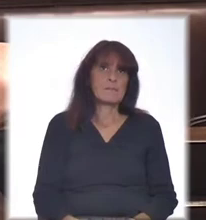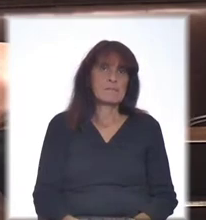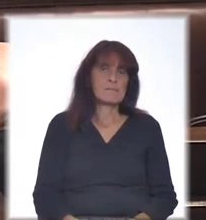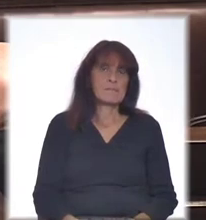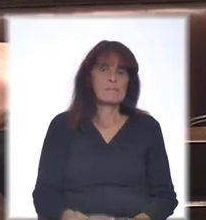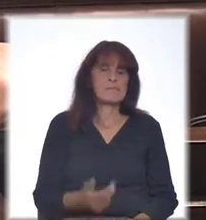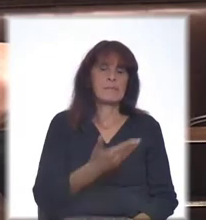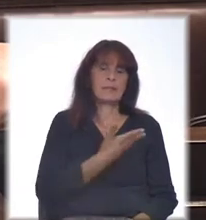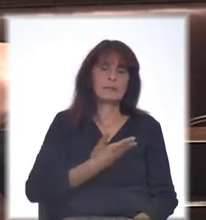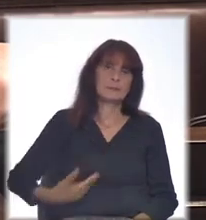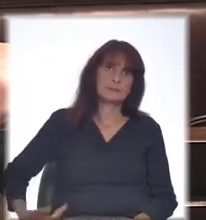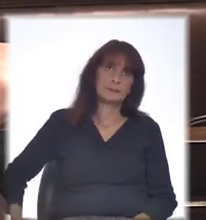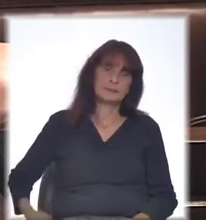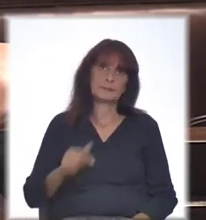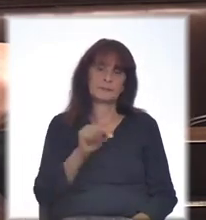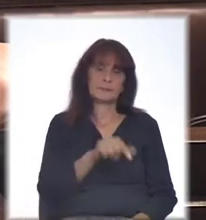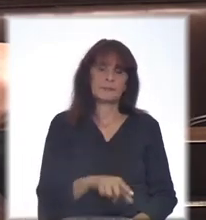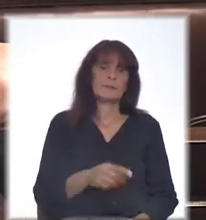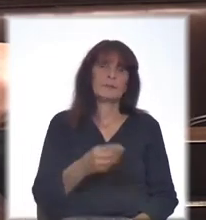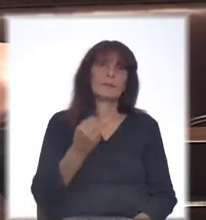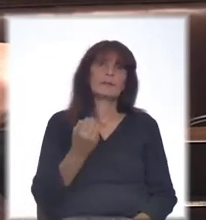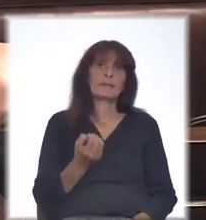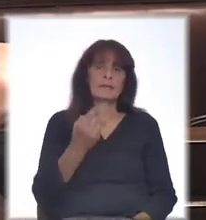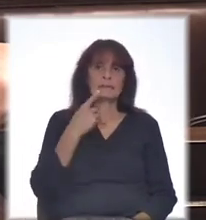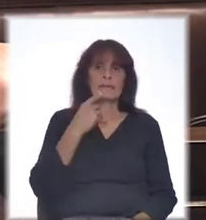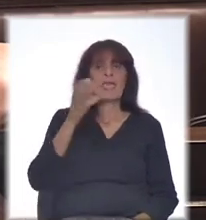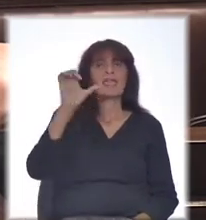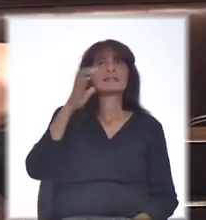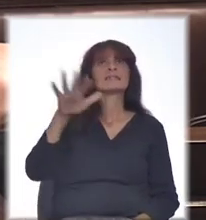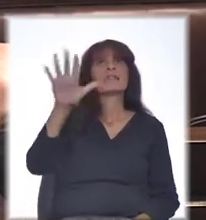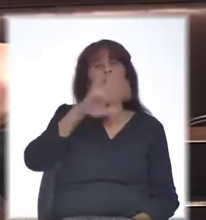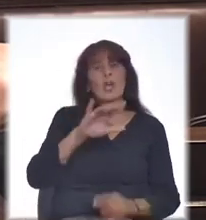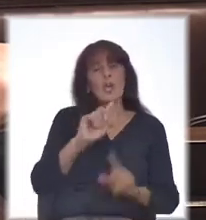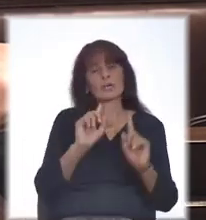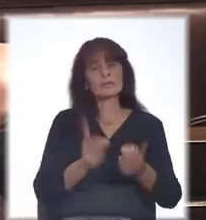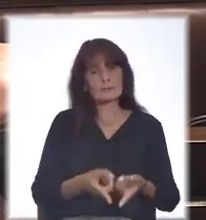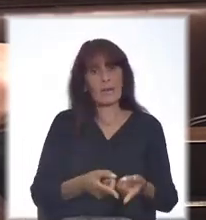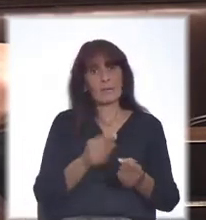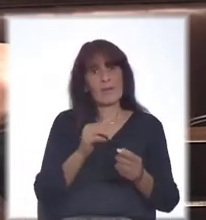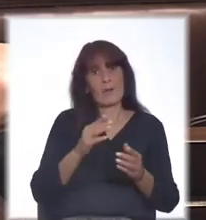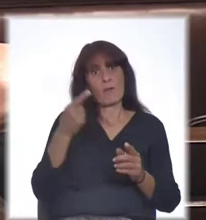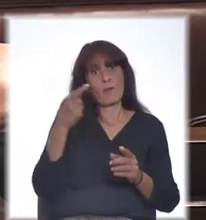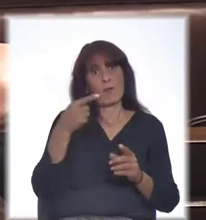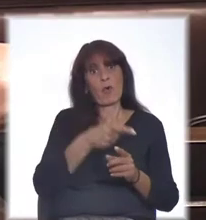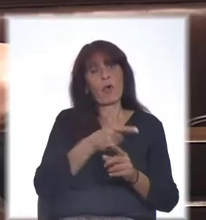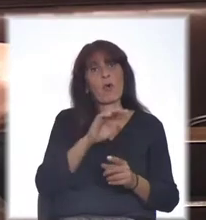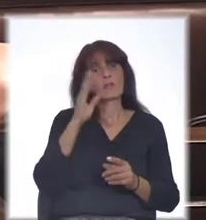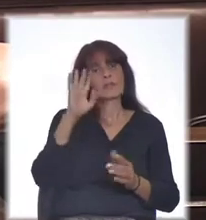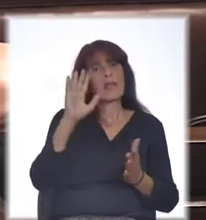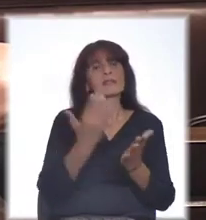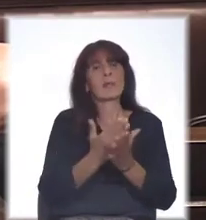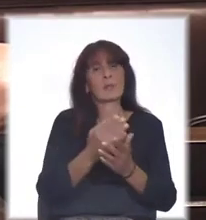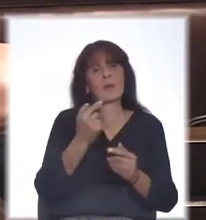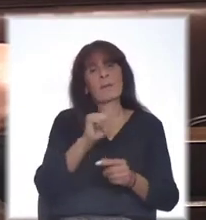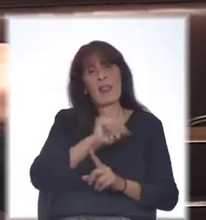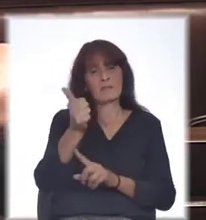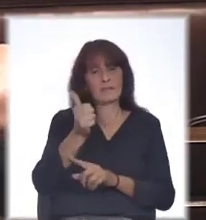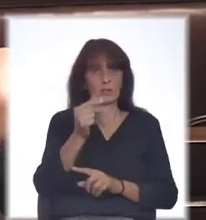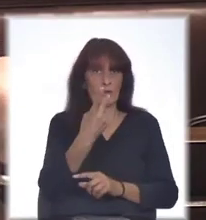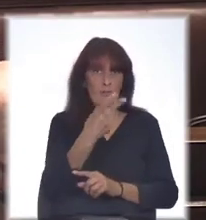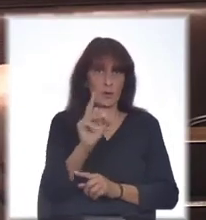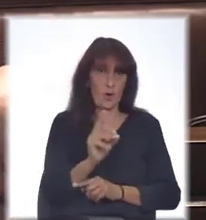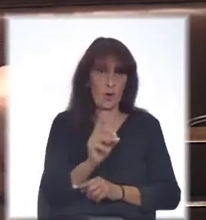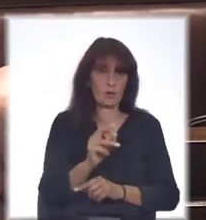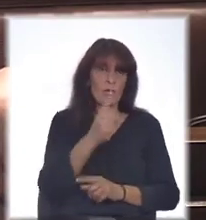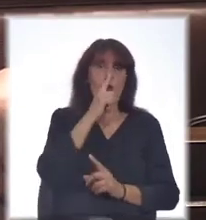Señor presidente, la resistencia del exterior también fue un bastión en contra de la dictadura, para la victoria del no. Los